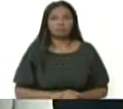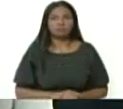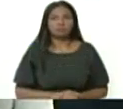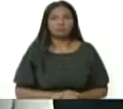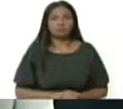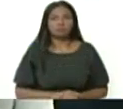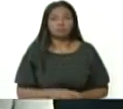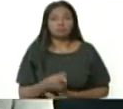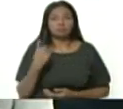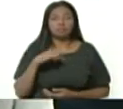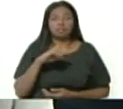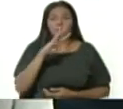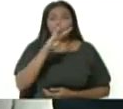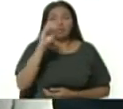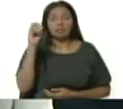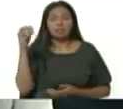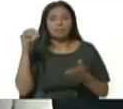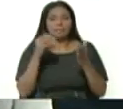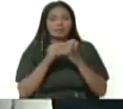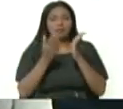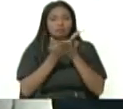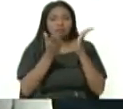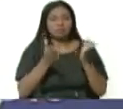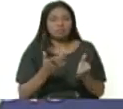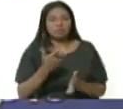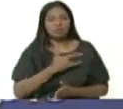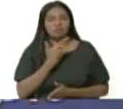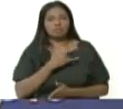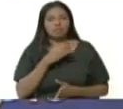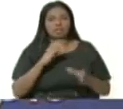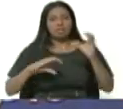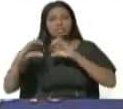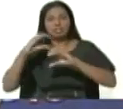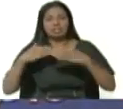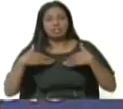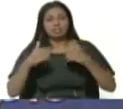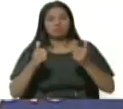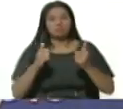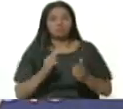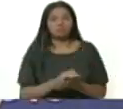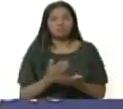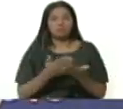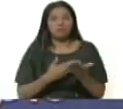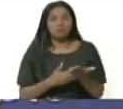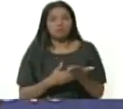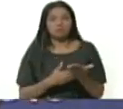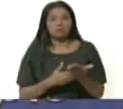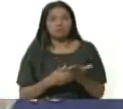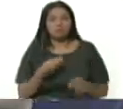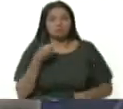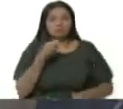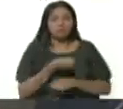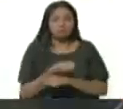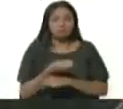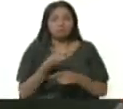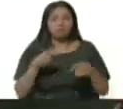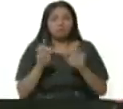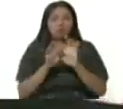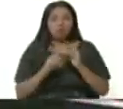Y ya tiene 40.000 estudiantes, la Universidad de las Ciencias de la Salud, entre pregrado y posgrado. Naguará.